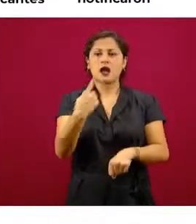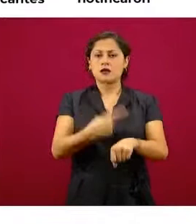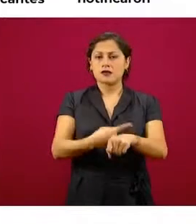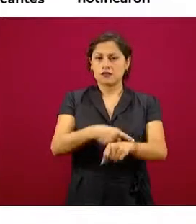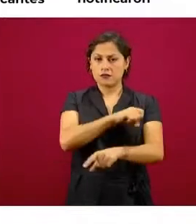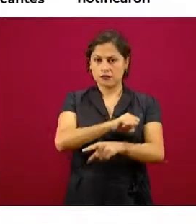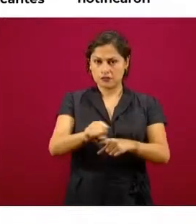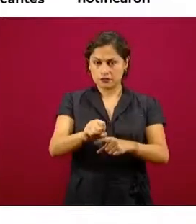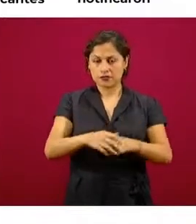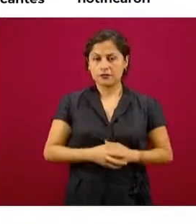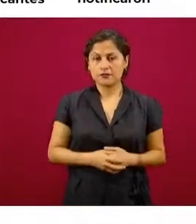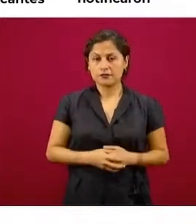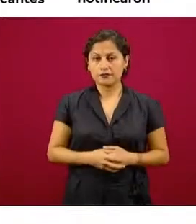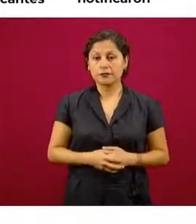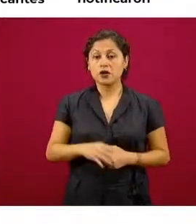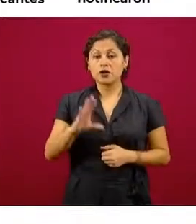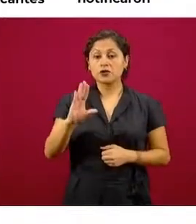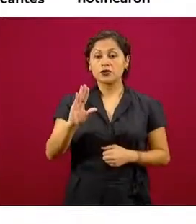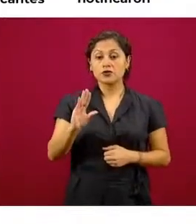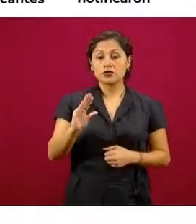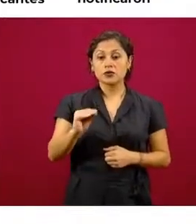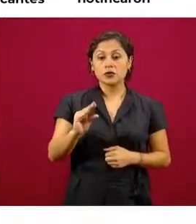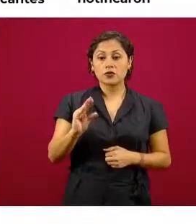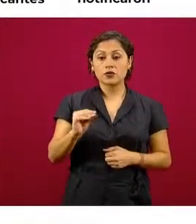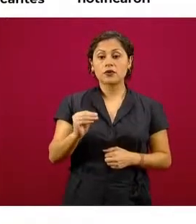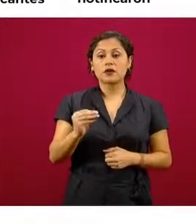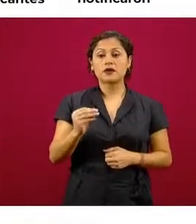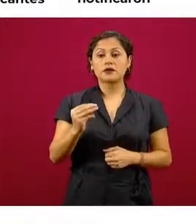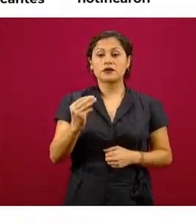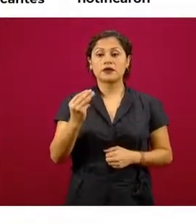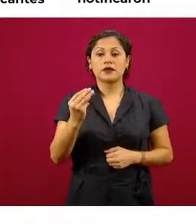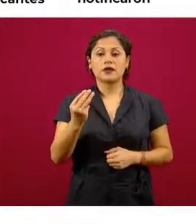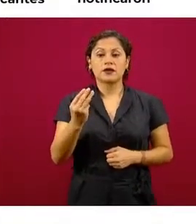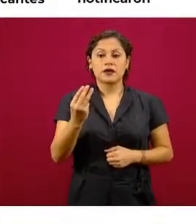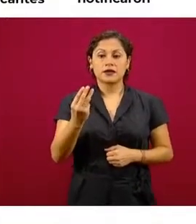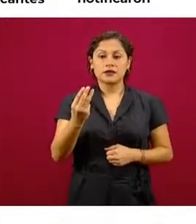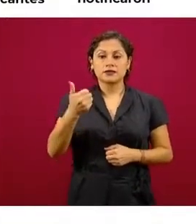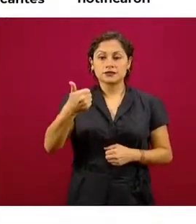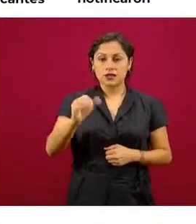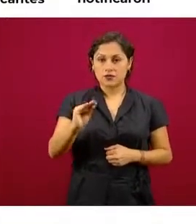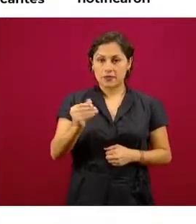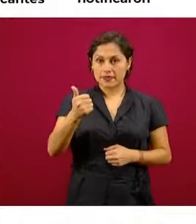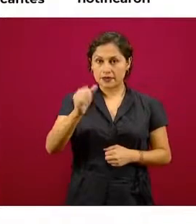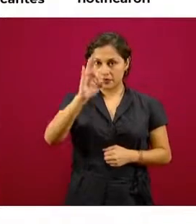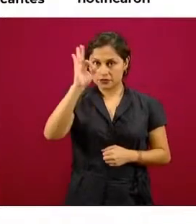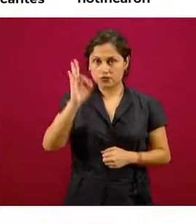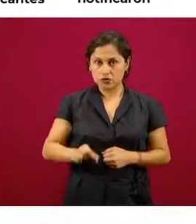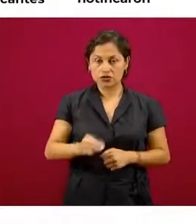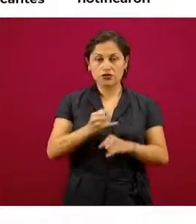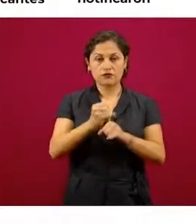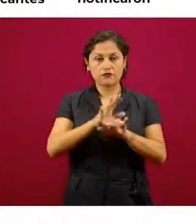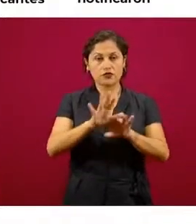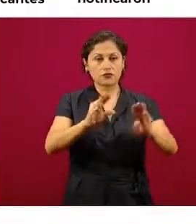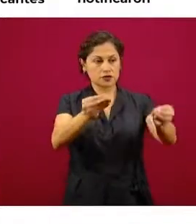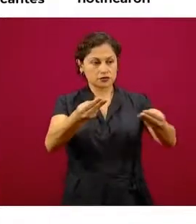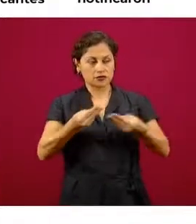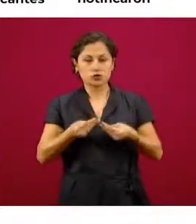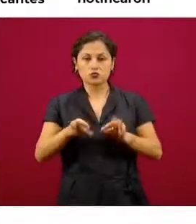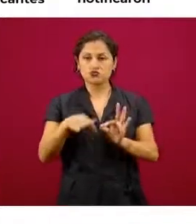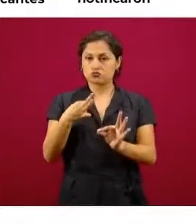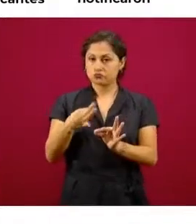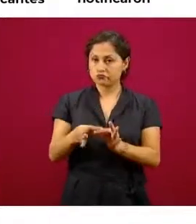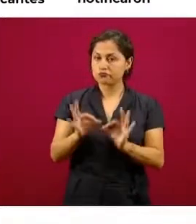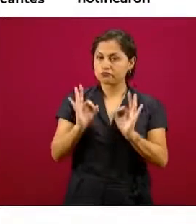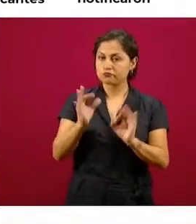grupo. 96% fue la notificación de todas las unidades COVID en el país, lo cual es una muy buena tasa de notificación